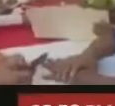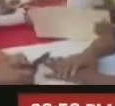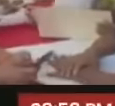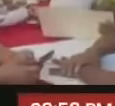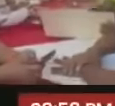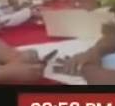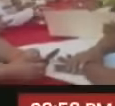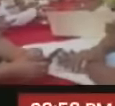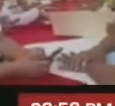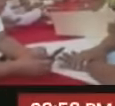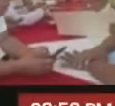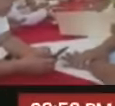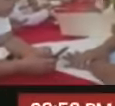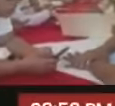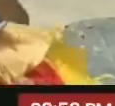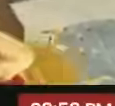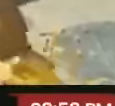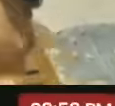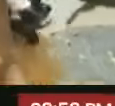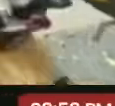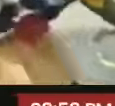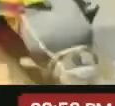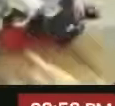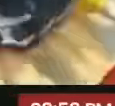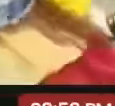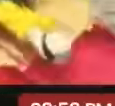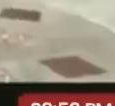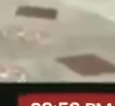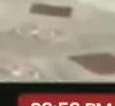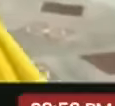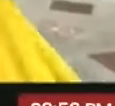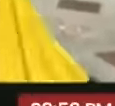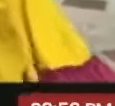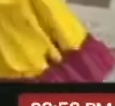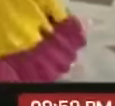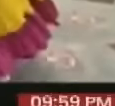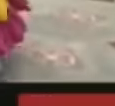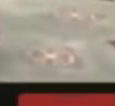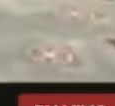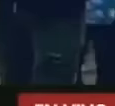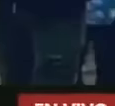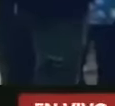en un gran registro que actualizará nuestro catálogo cultural.